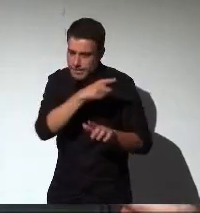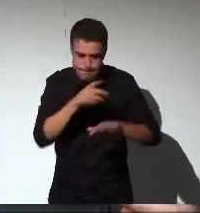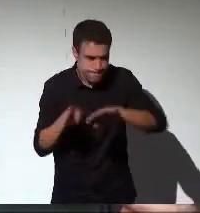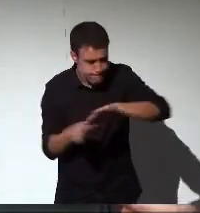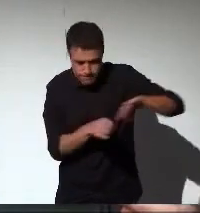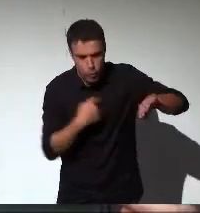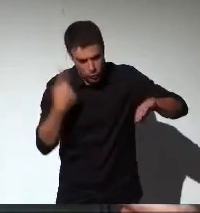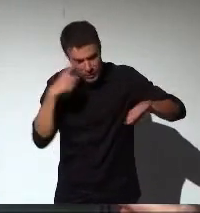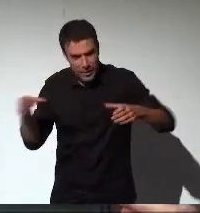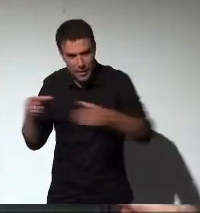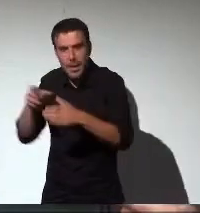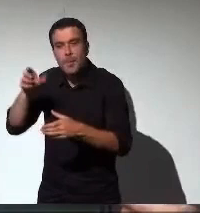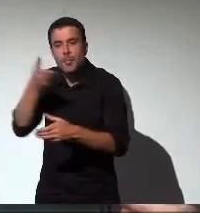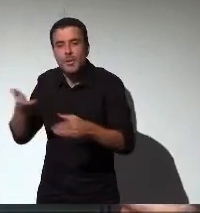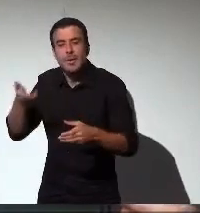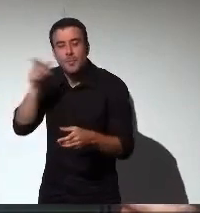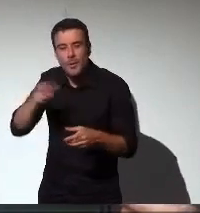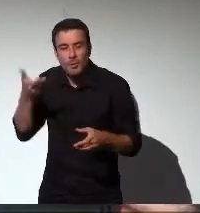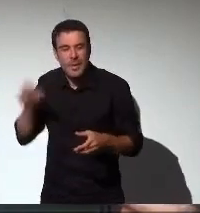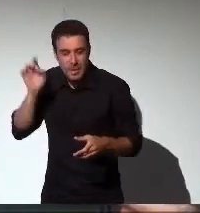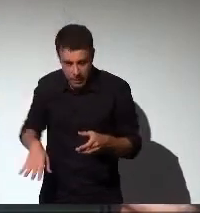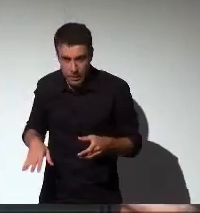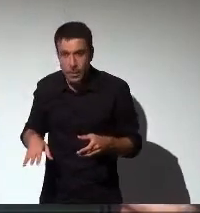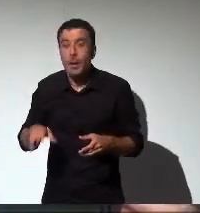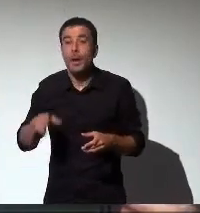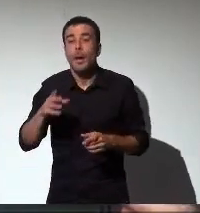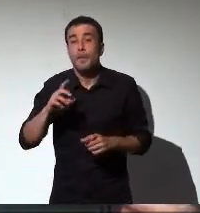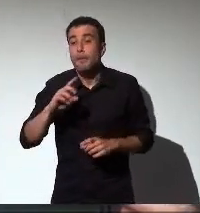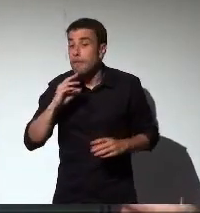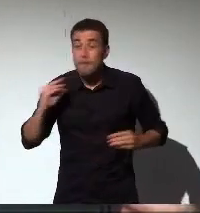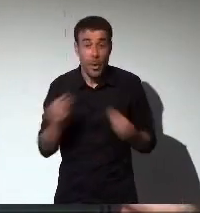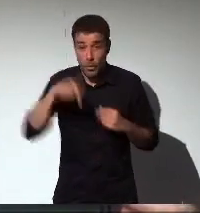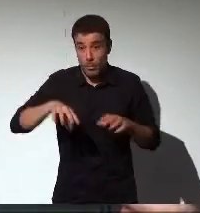No hay mayor seguridad jurídica para este planeta que cumplir las leyes.